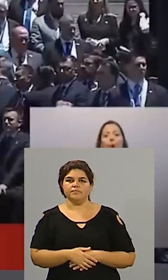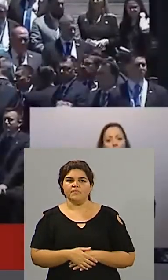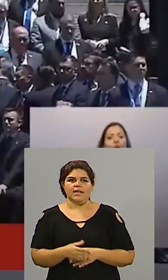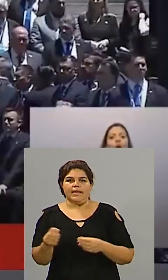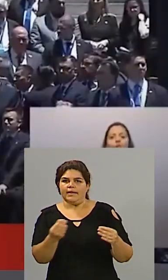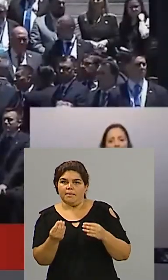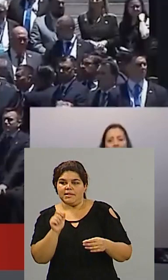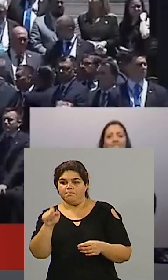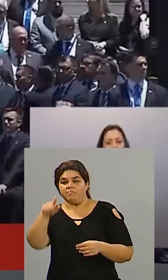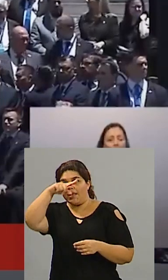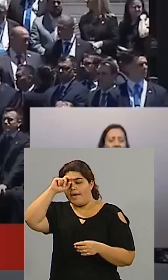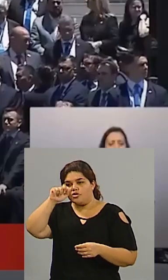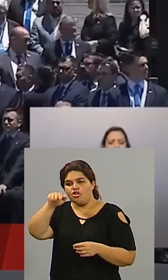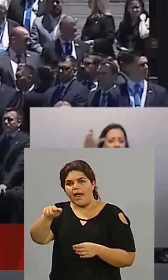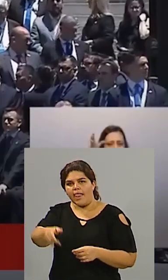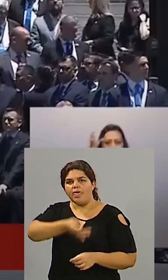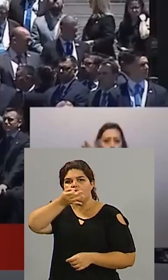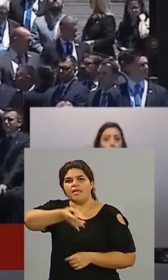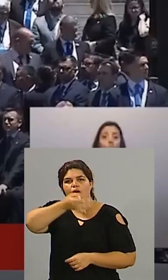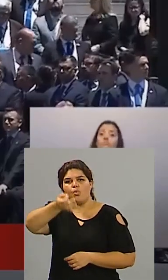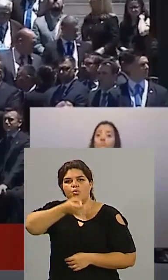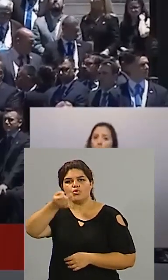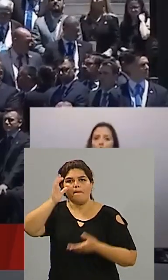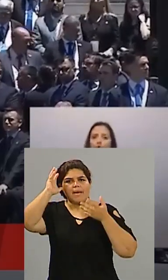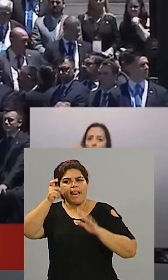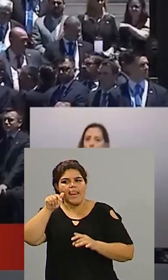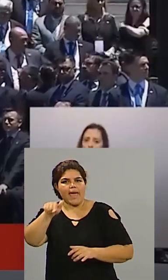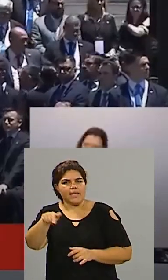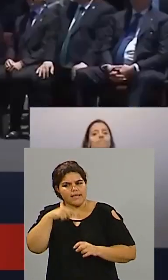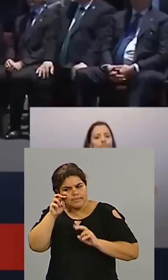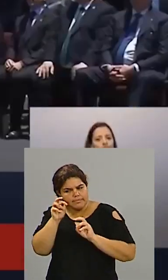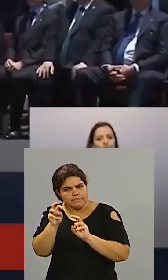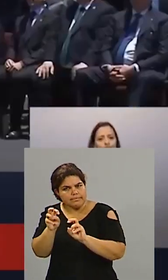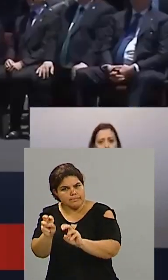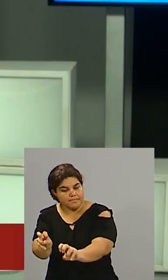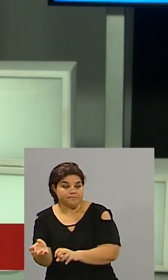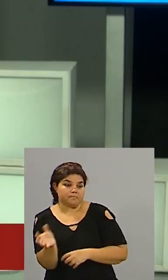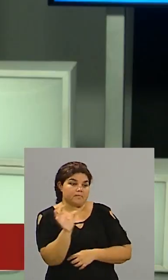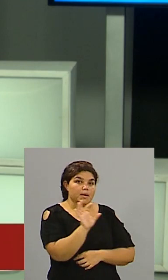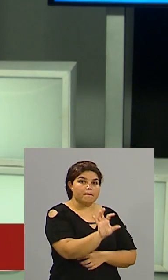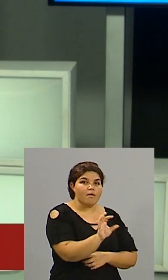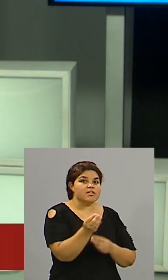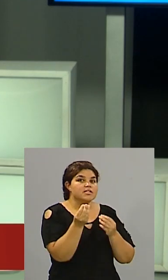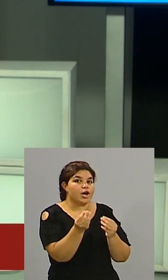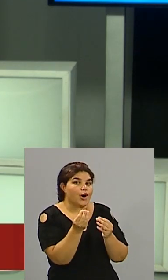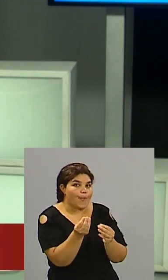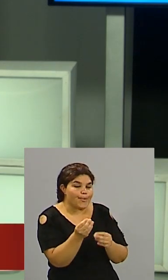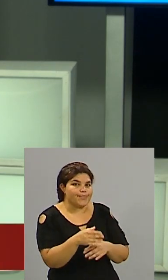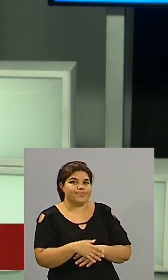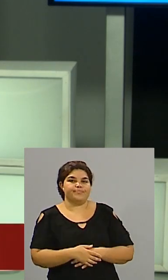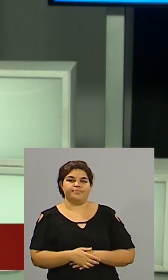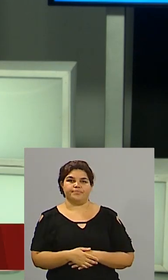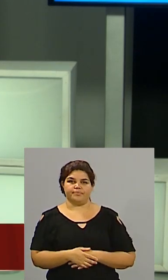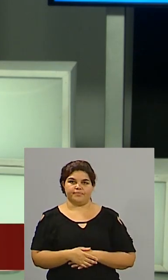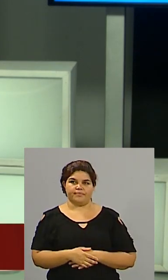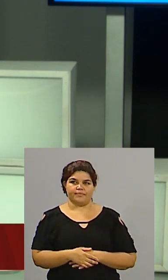caso de lo nacional, el discurso de Javier Milei. Eso por un lado. Y a nivel provincial nos vamos a meter un poco